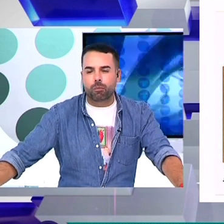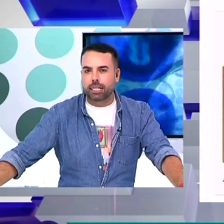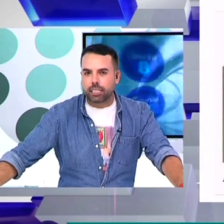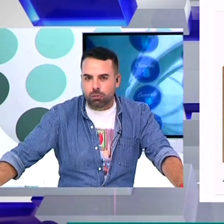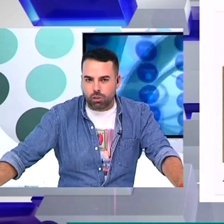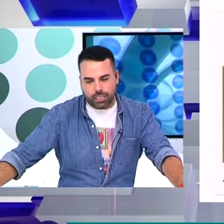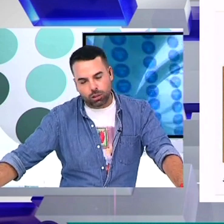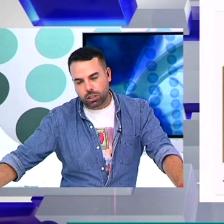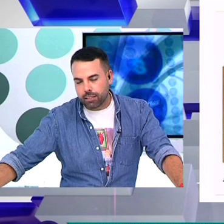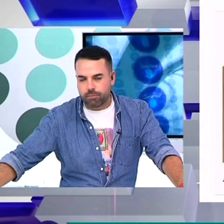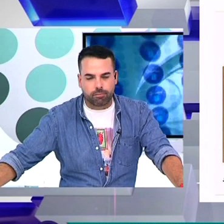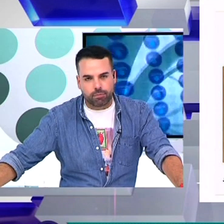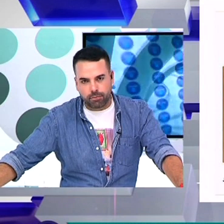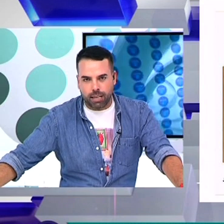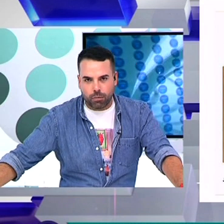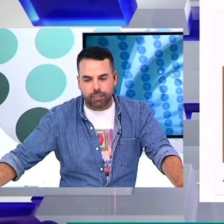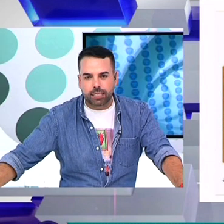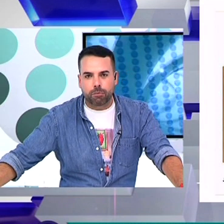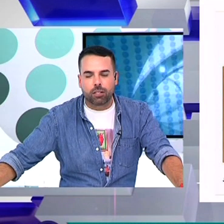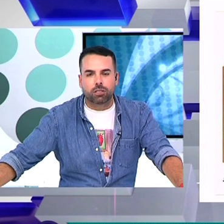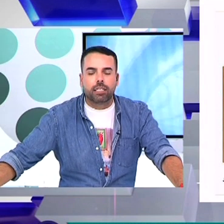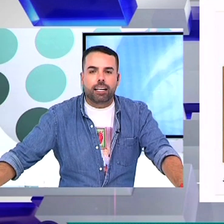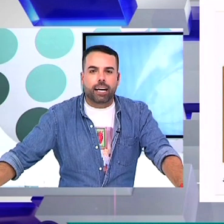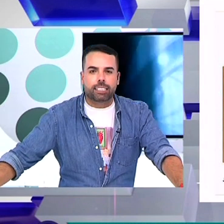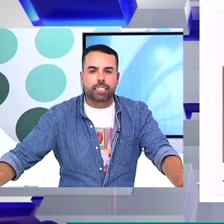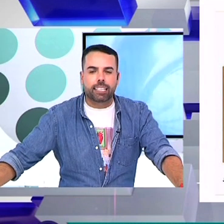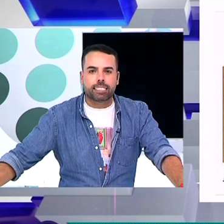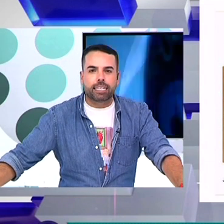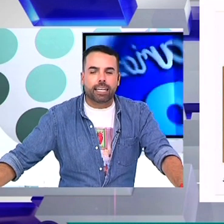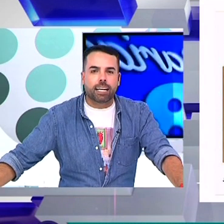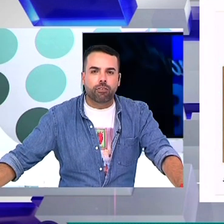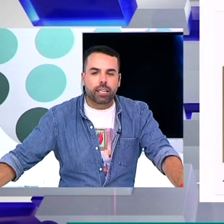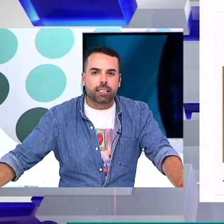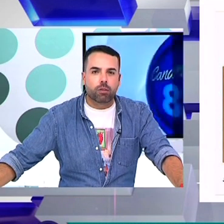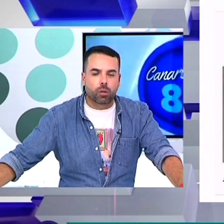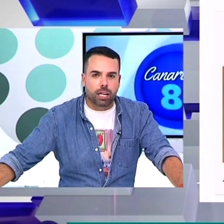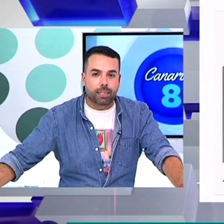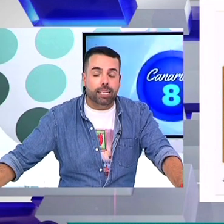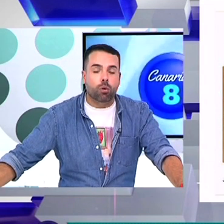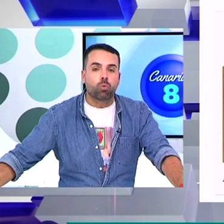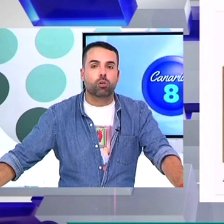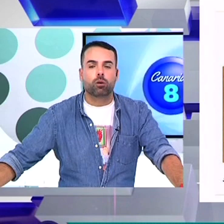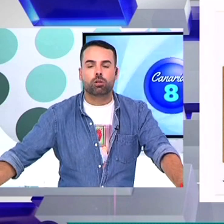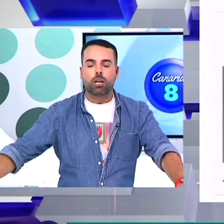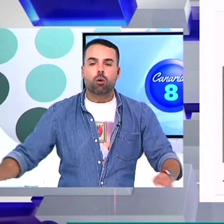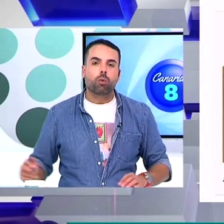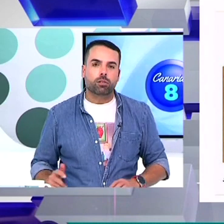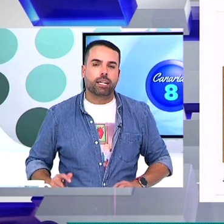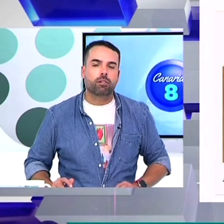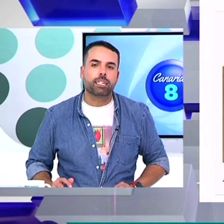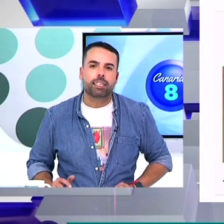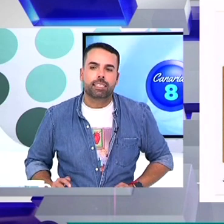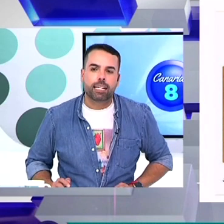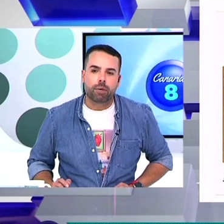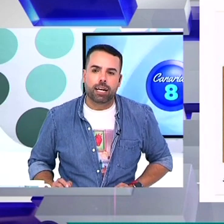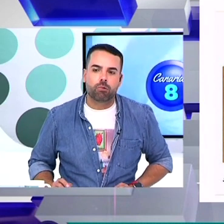año 21, que sí o sí vamos a ver si es mejor. Así que si quieren al final del programa ser uno de los 4